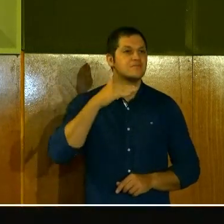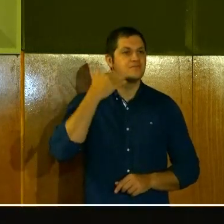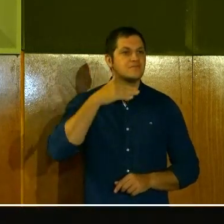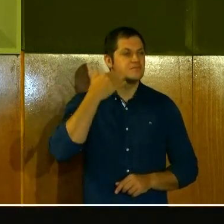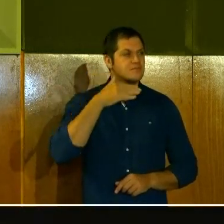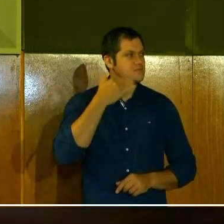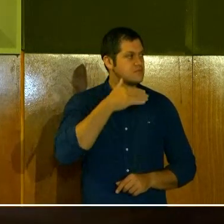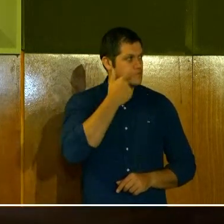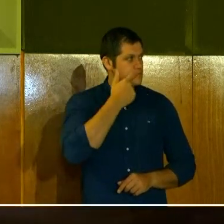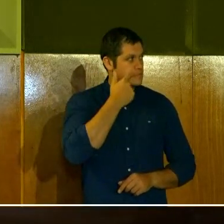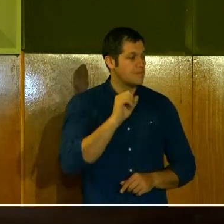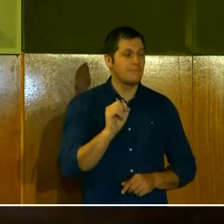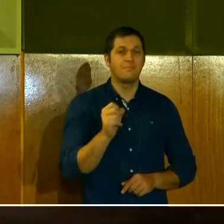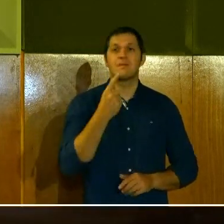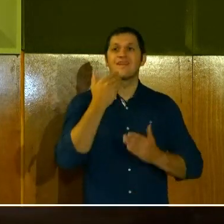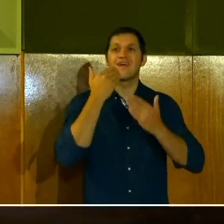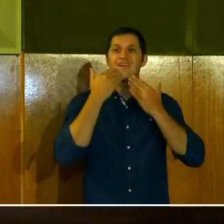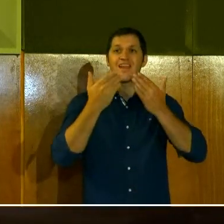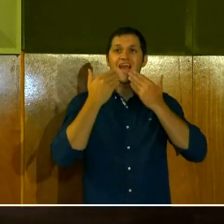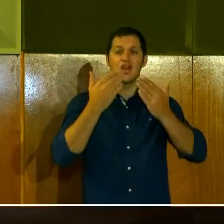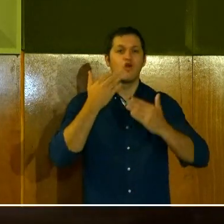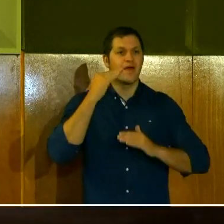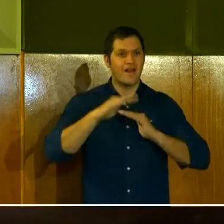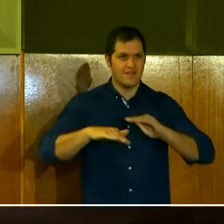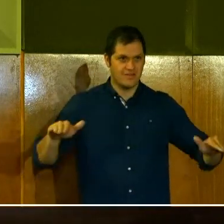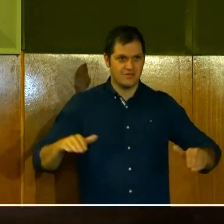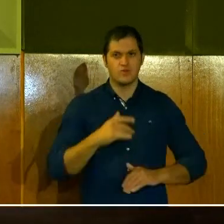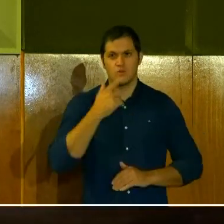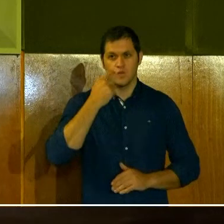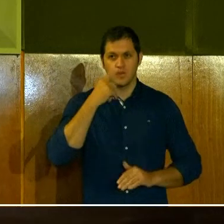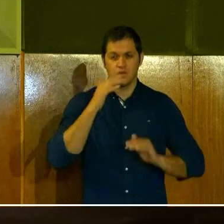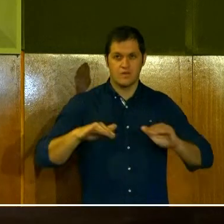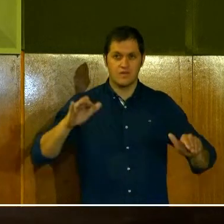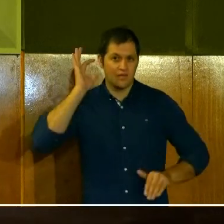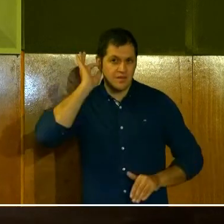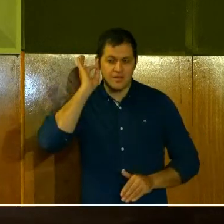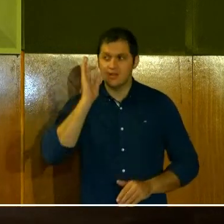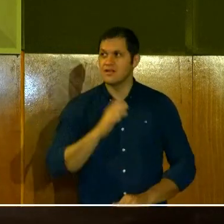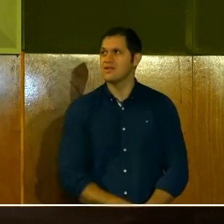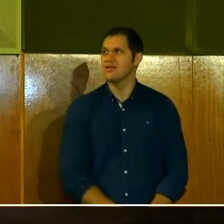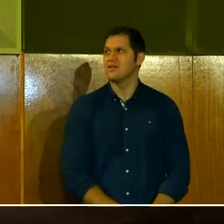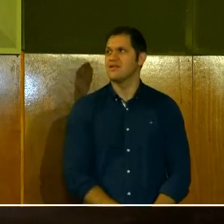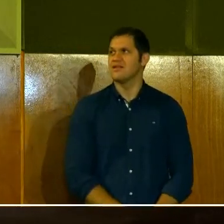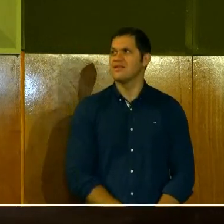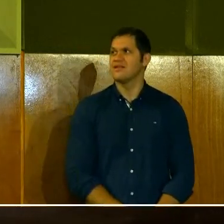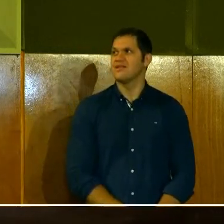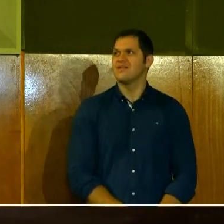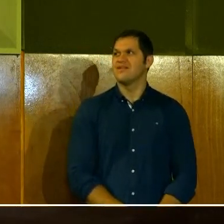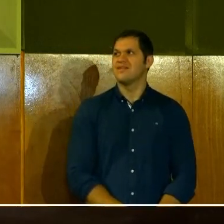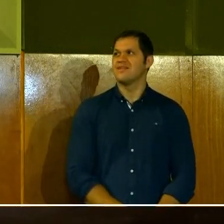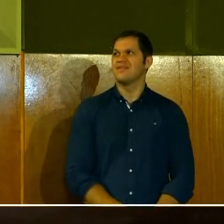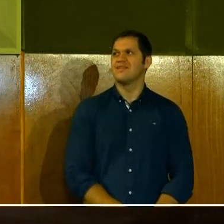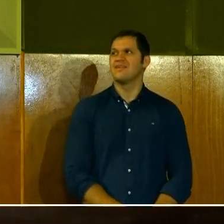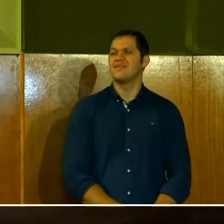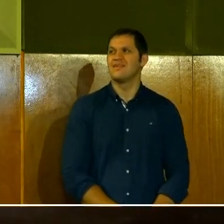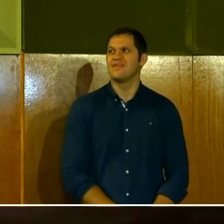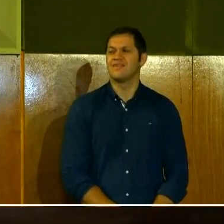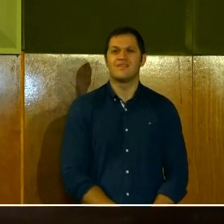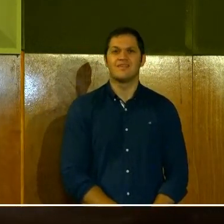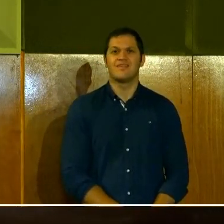wow si te parece la primera pregunta pero que sólo participen los niños porque